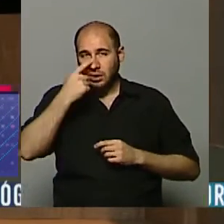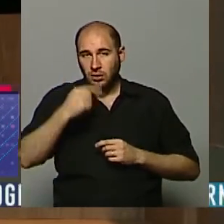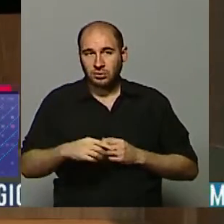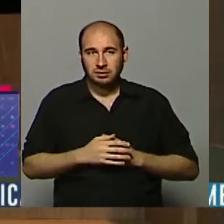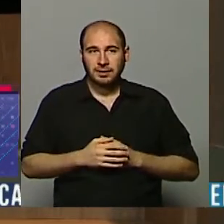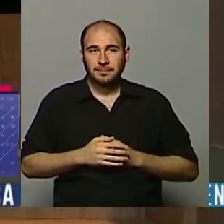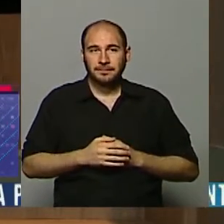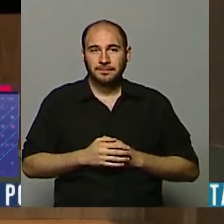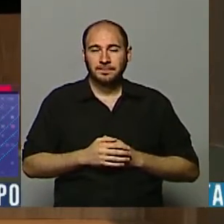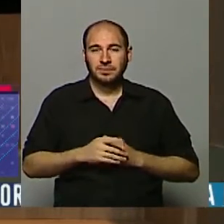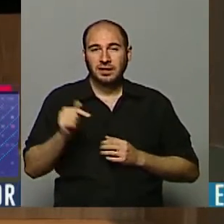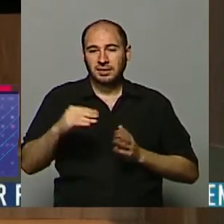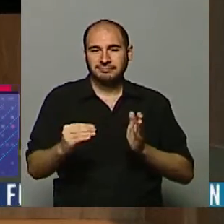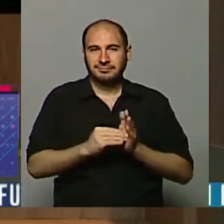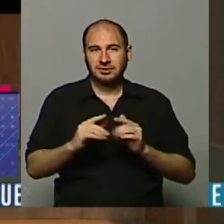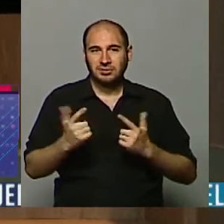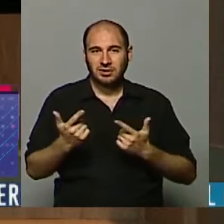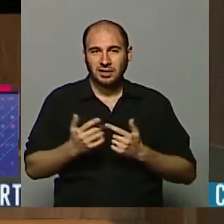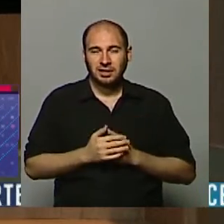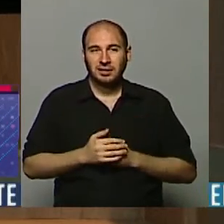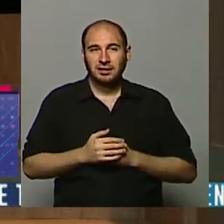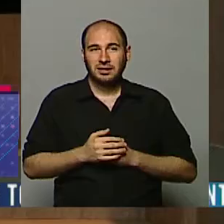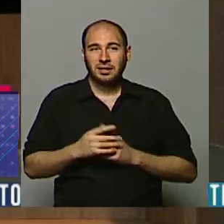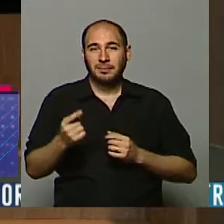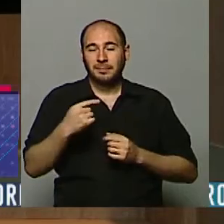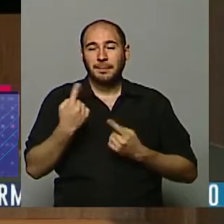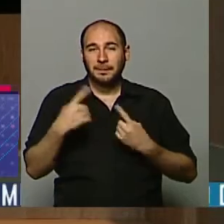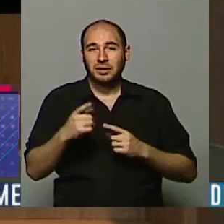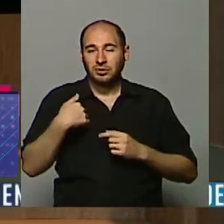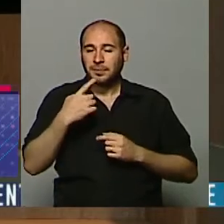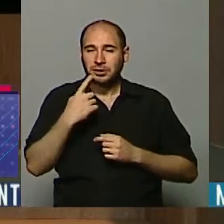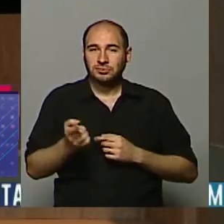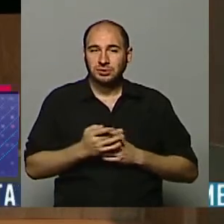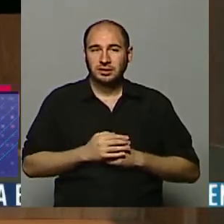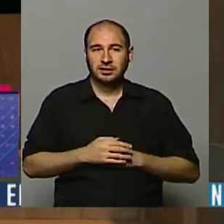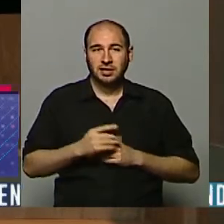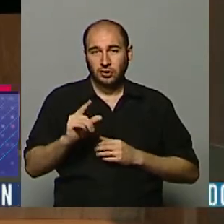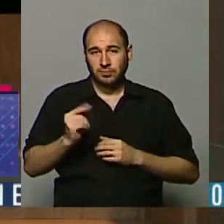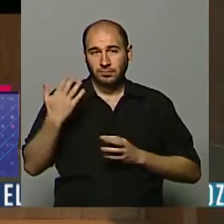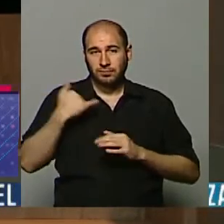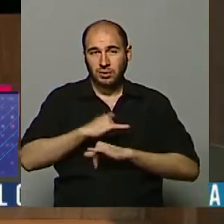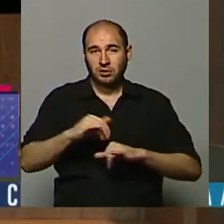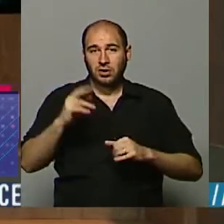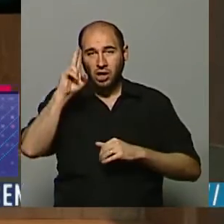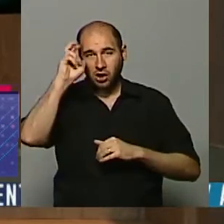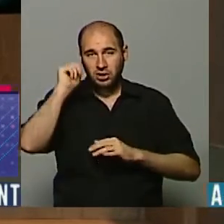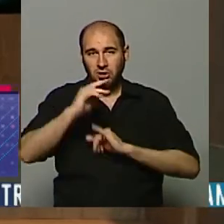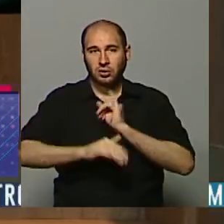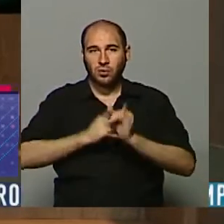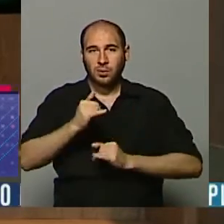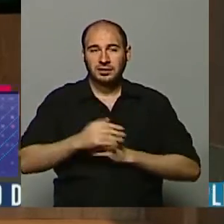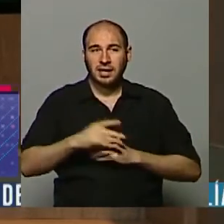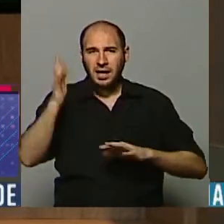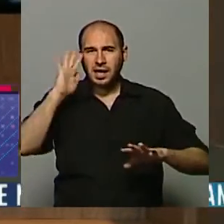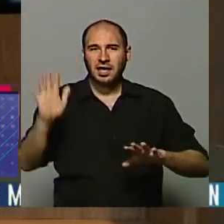No estaba estipulado que entrara esta pregunta, pero te la quería hacer porque en las últimas horas Alfredo Cornejo habló del